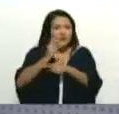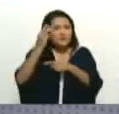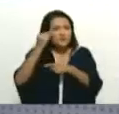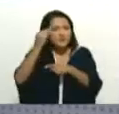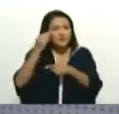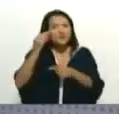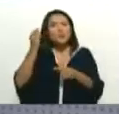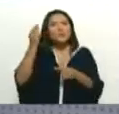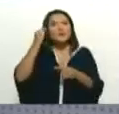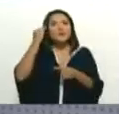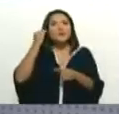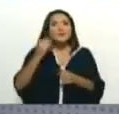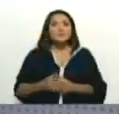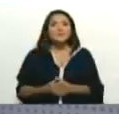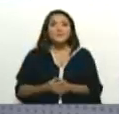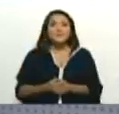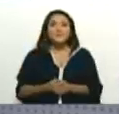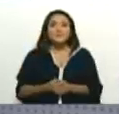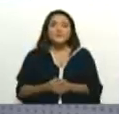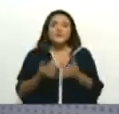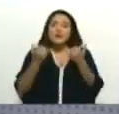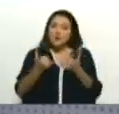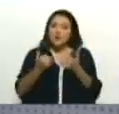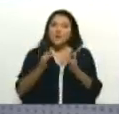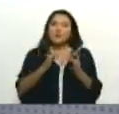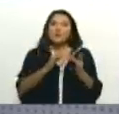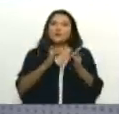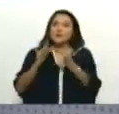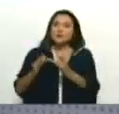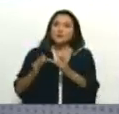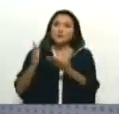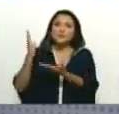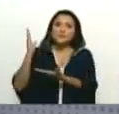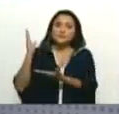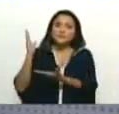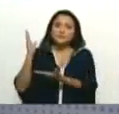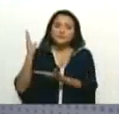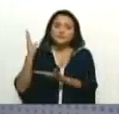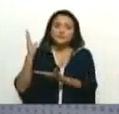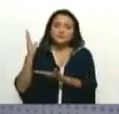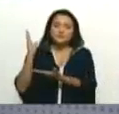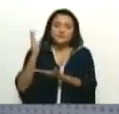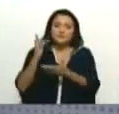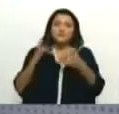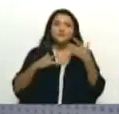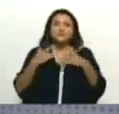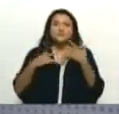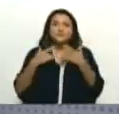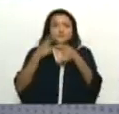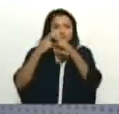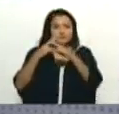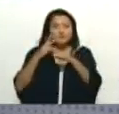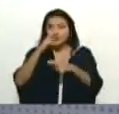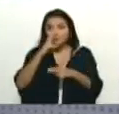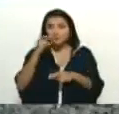A esta hora, hablando del profesor Aristóbulo Isturiz, nos vamos de inmediato a ver lo que ocurre en estos actos de homenaje a 2 años de su